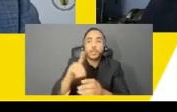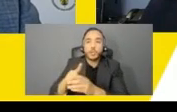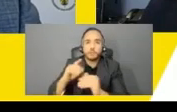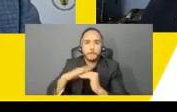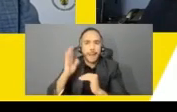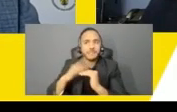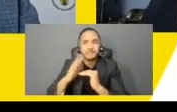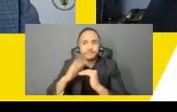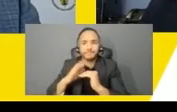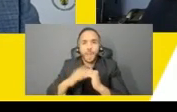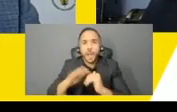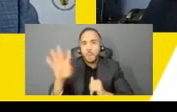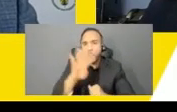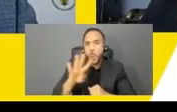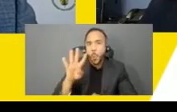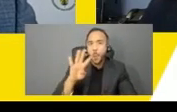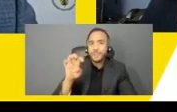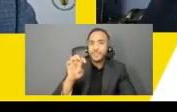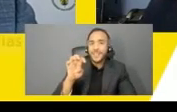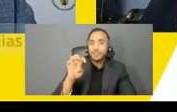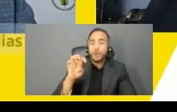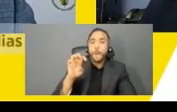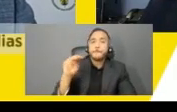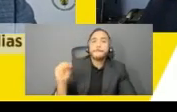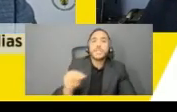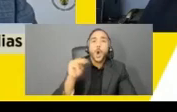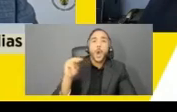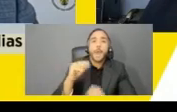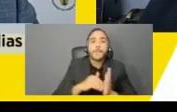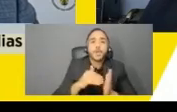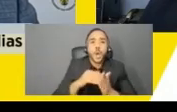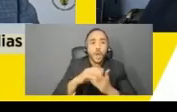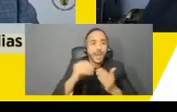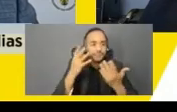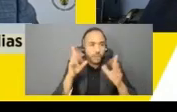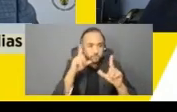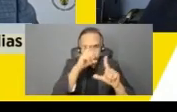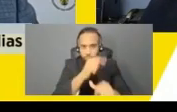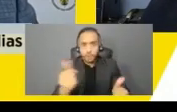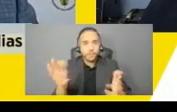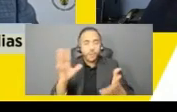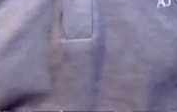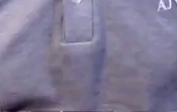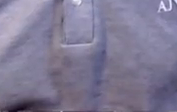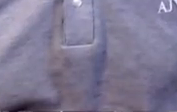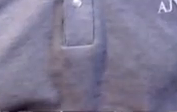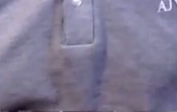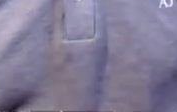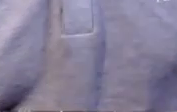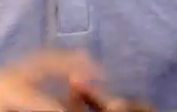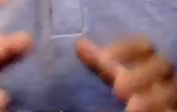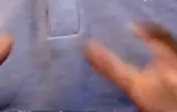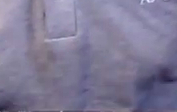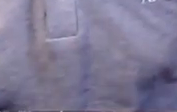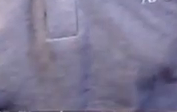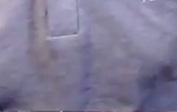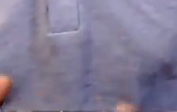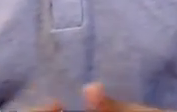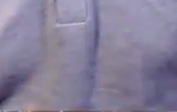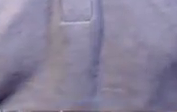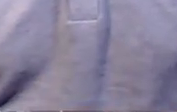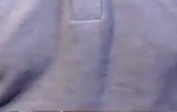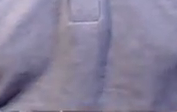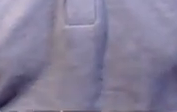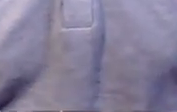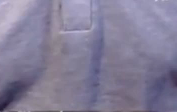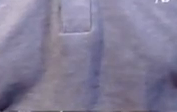sus planillas de contribución sobre ingresos para los años contributivos 2020-2019, seguidos por